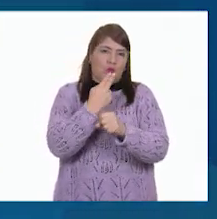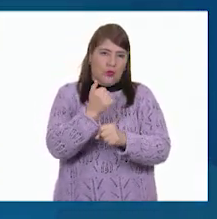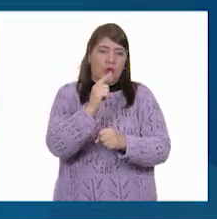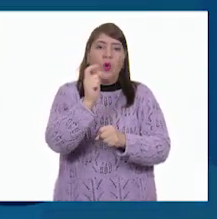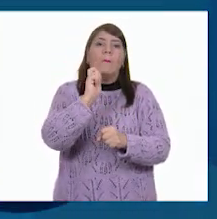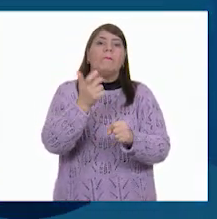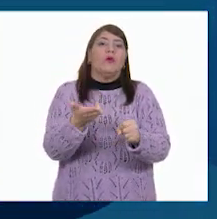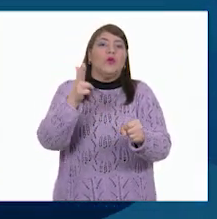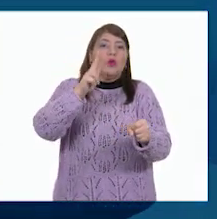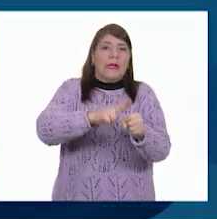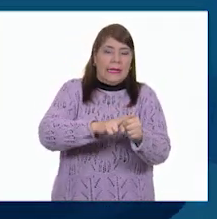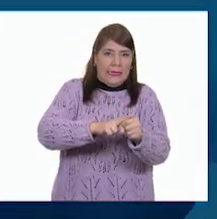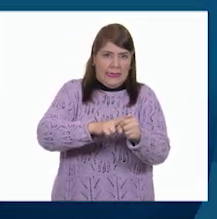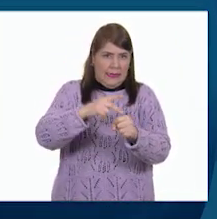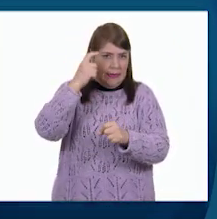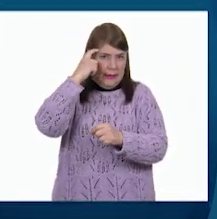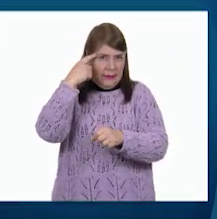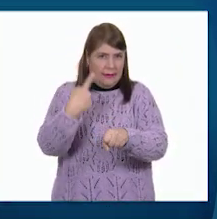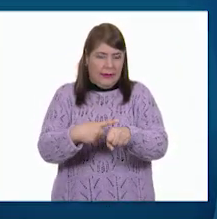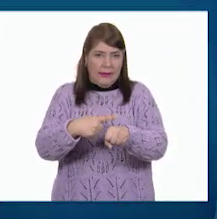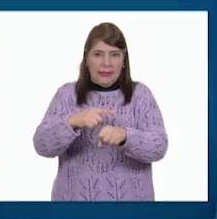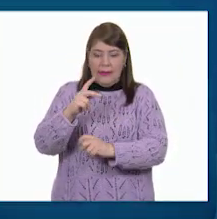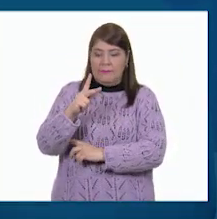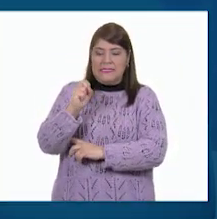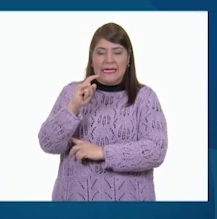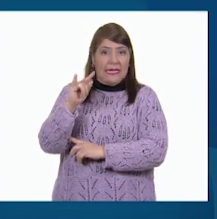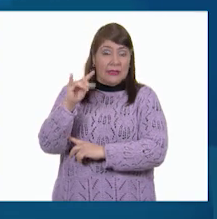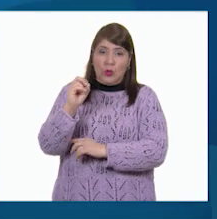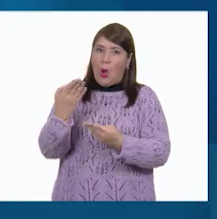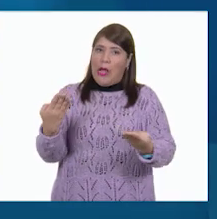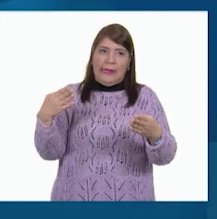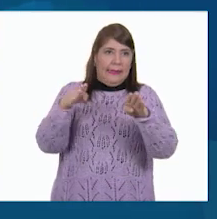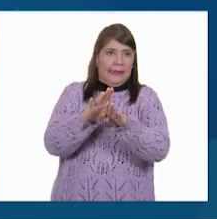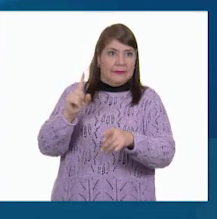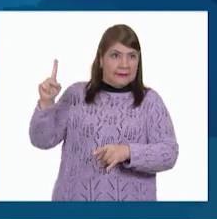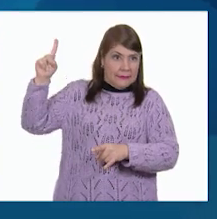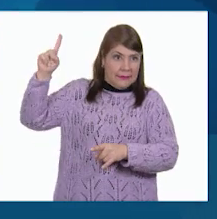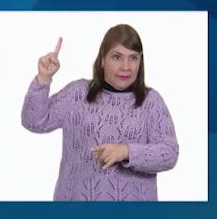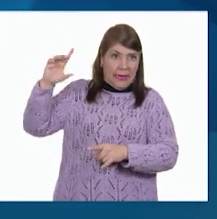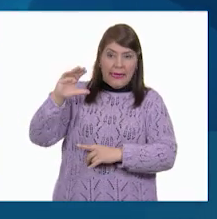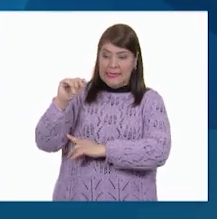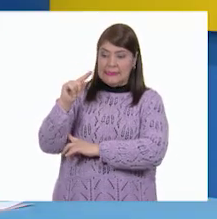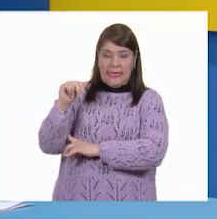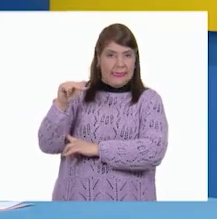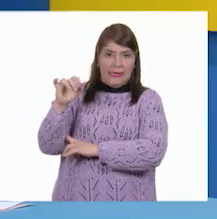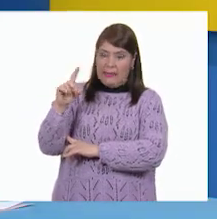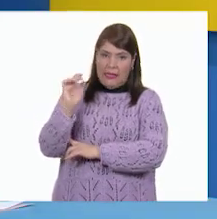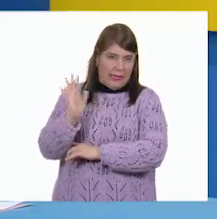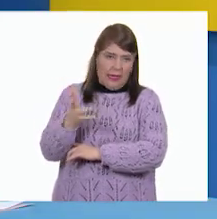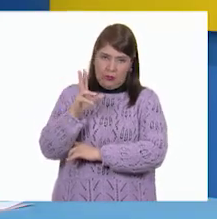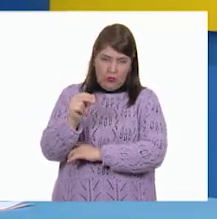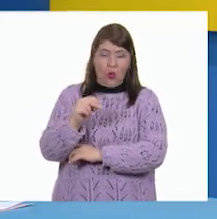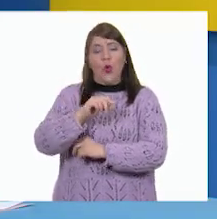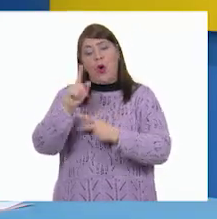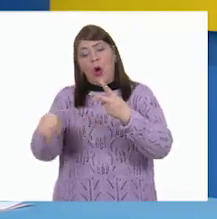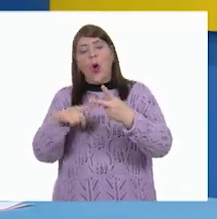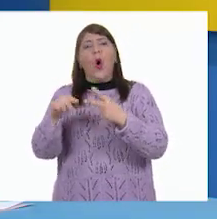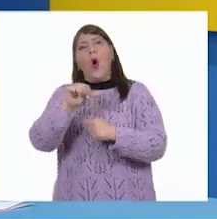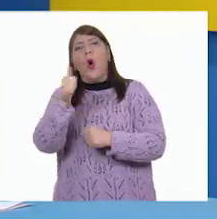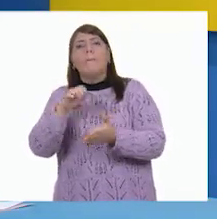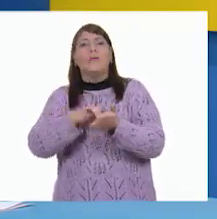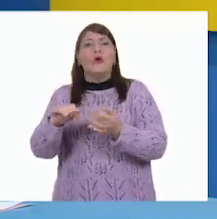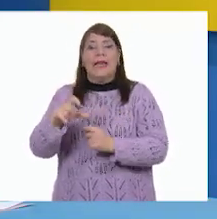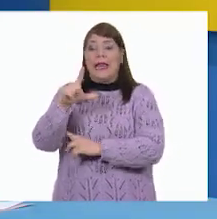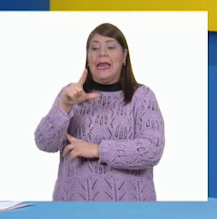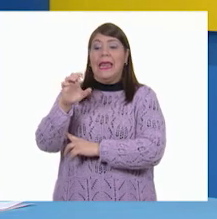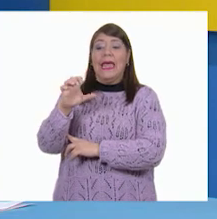Hospital Psiquiátrico La Castañeda ya no existe, fue cerrado. Y otros ya tienen otro uso. Por ejemplo, la penitenciaría de